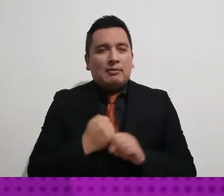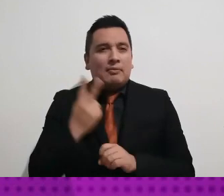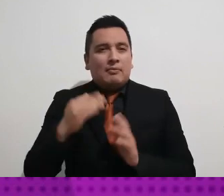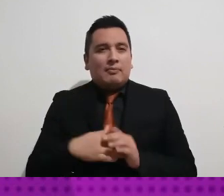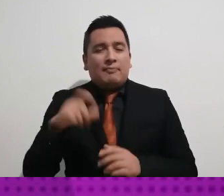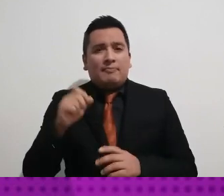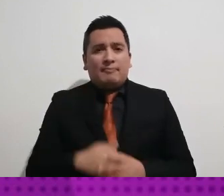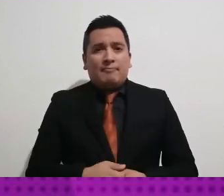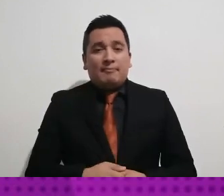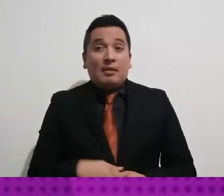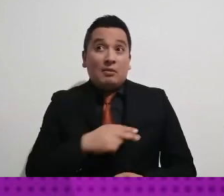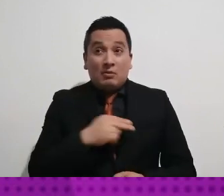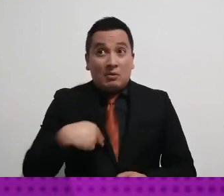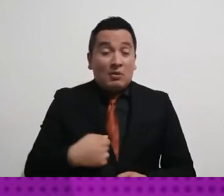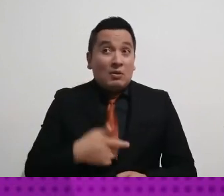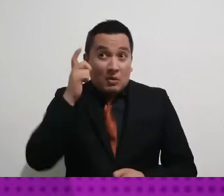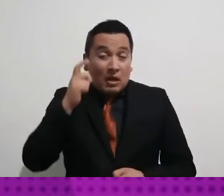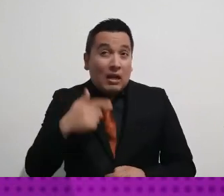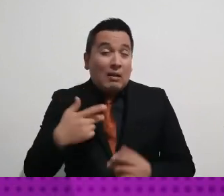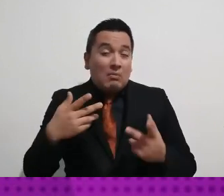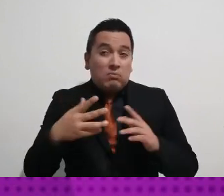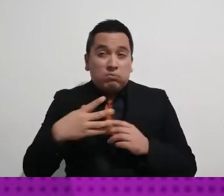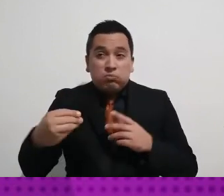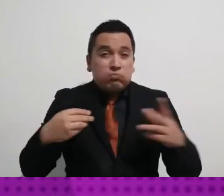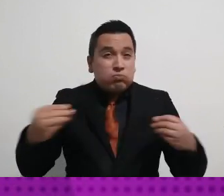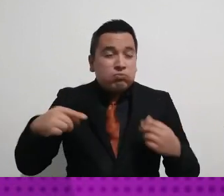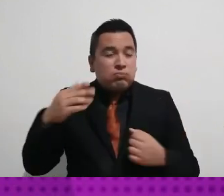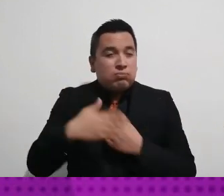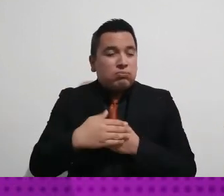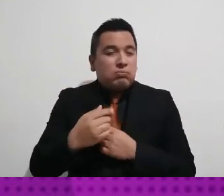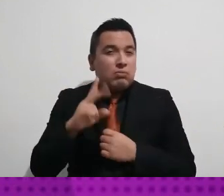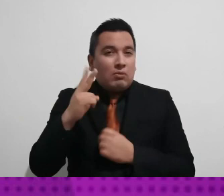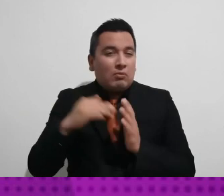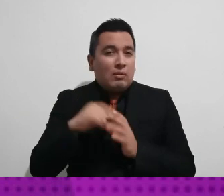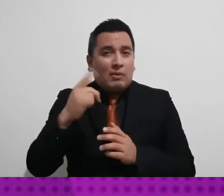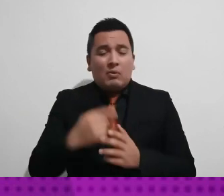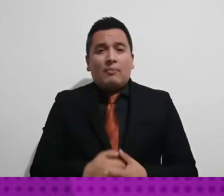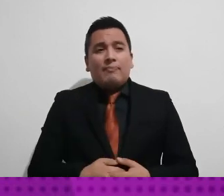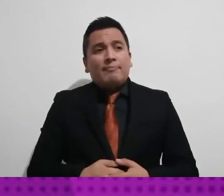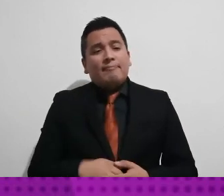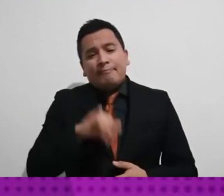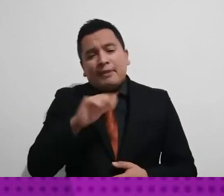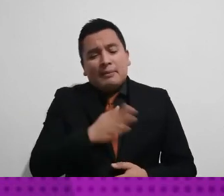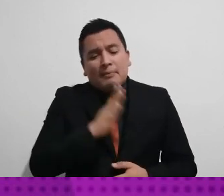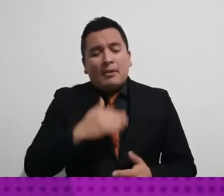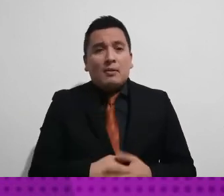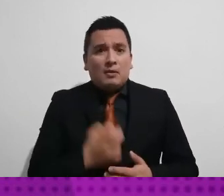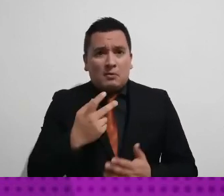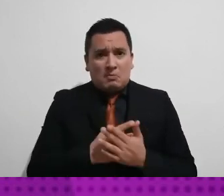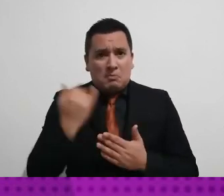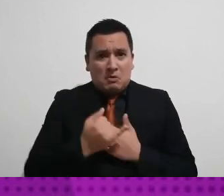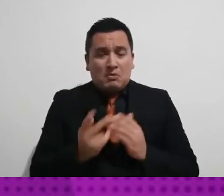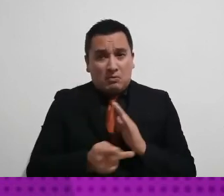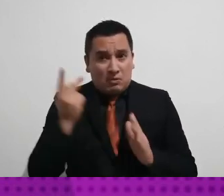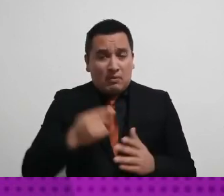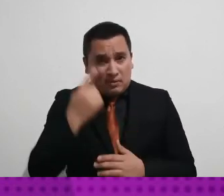este 2020. Y que imaginamos si se va a replicar a nivel nacional para este 2021. Sí, bueno, hay